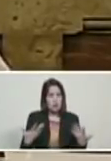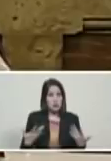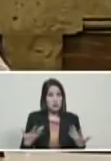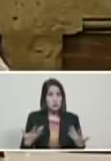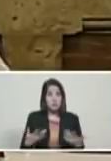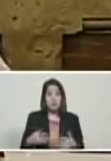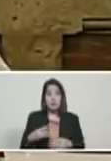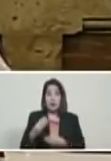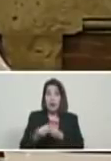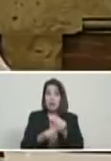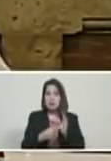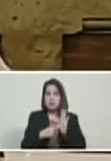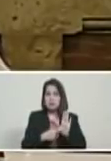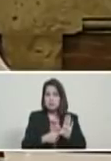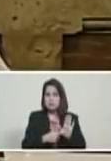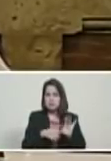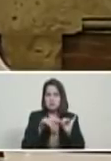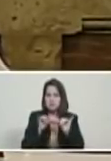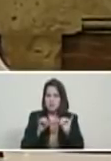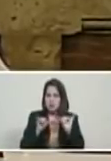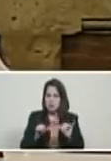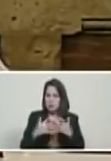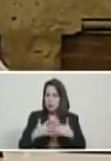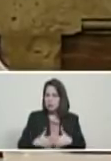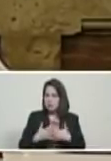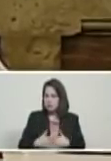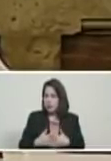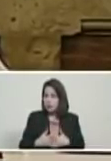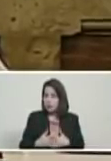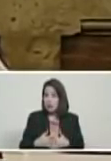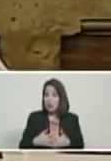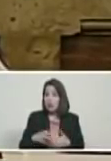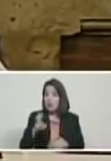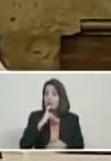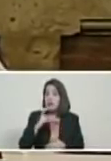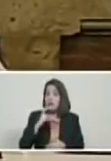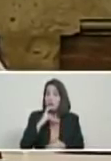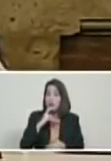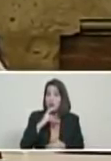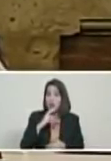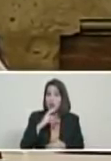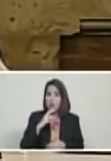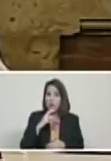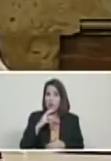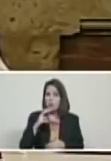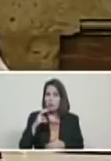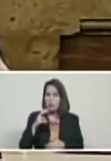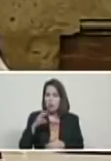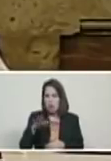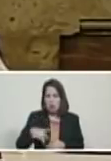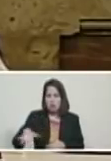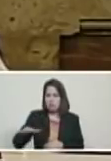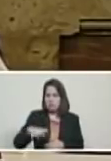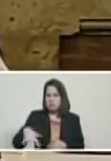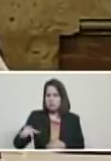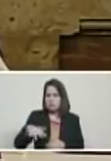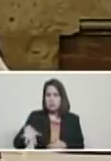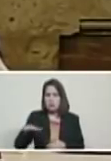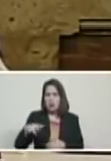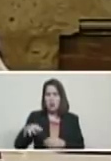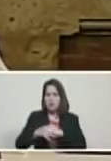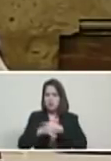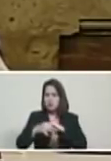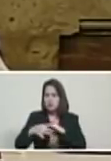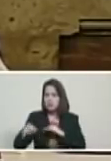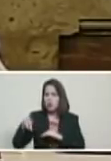se estima aquí en esta misma planta de oro de Sarrapia, en Finca Moriche, sector Guacamayo, municipio